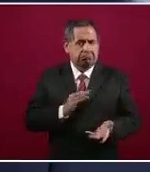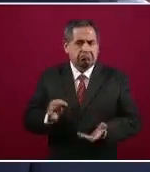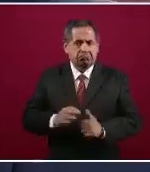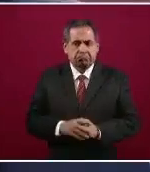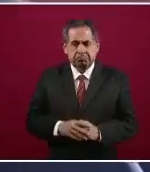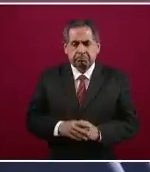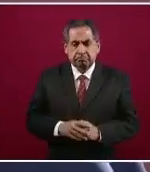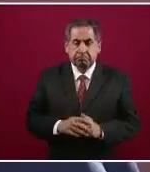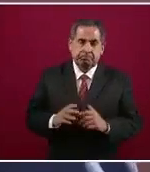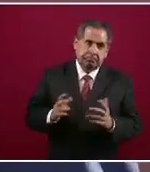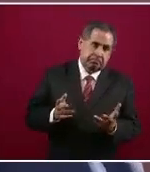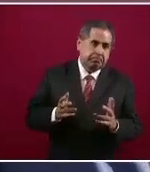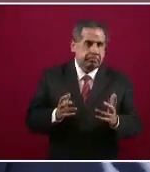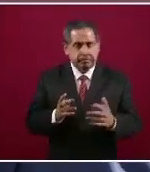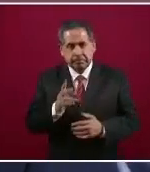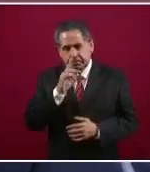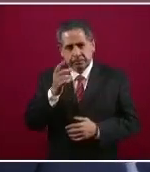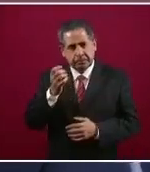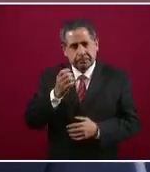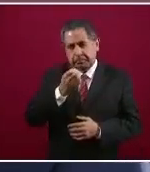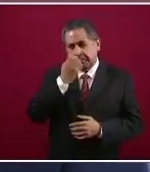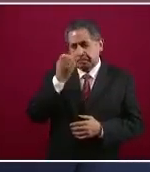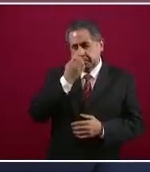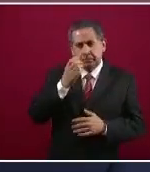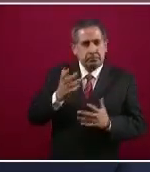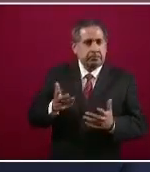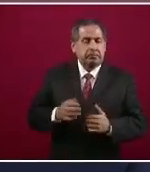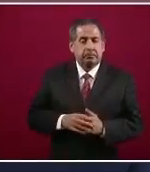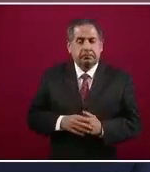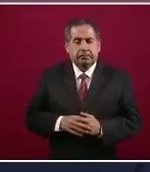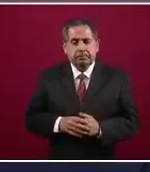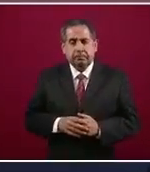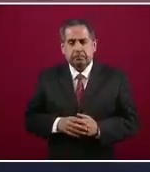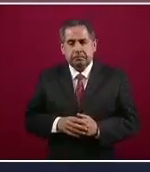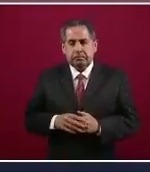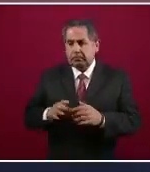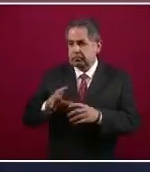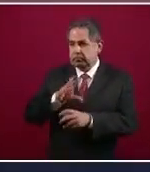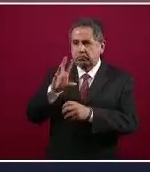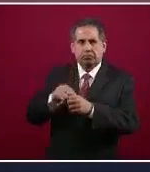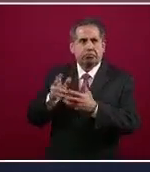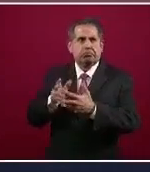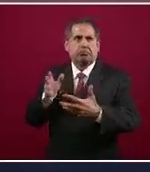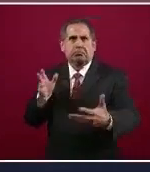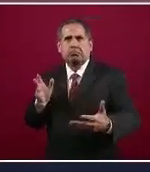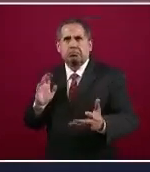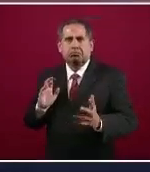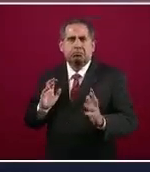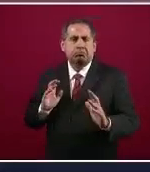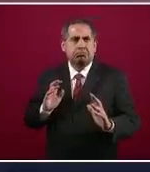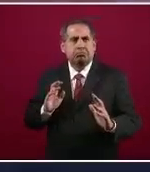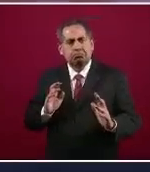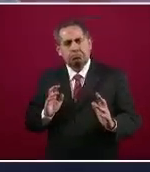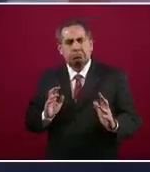Eso sí, se trata de una escuela de organización completa, grande,